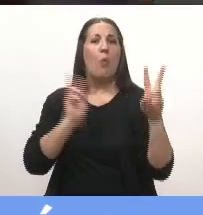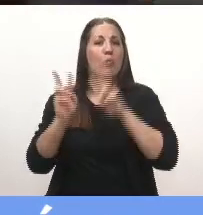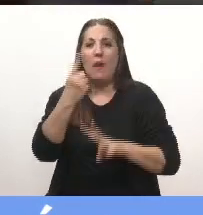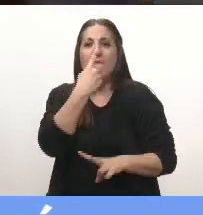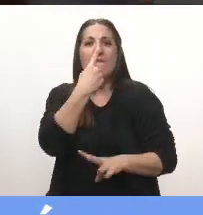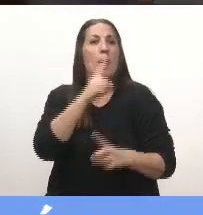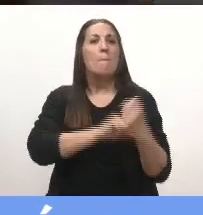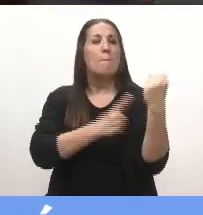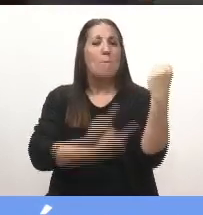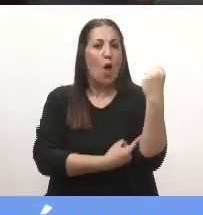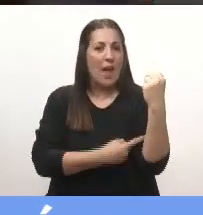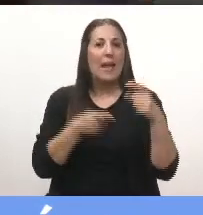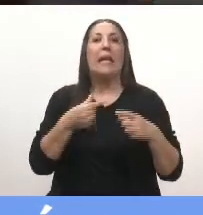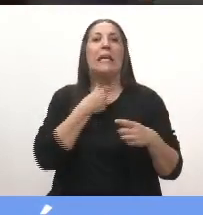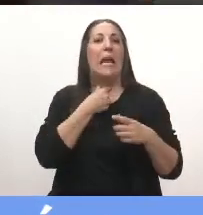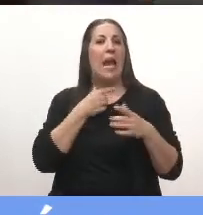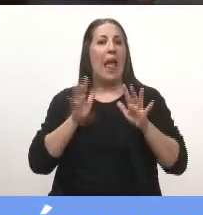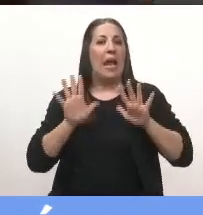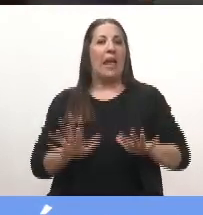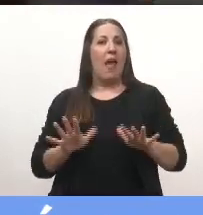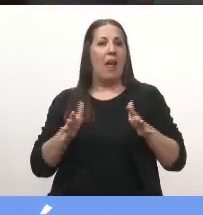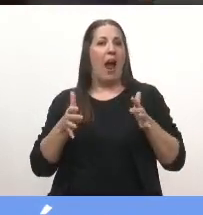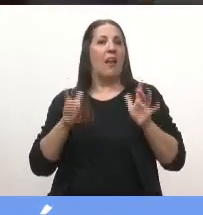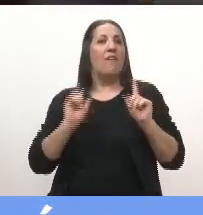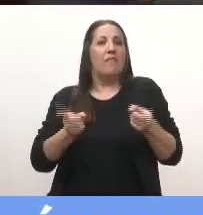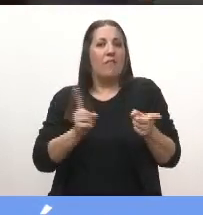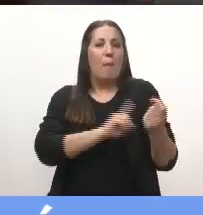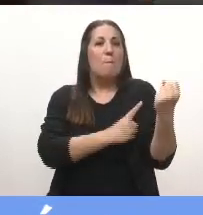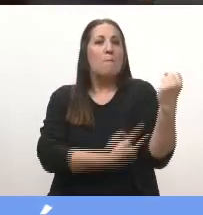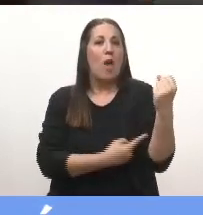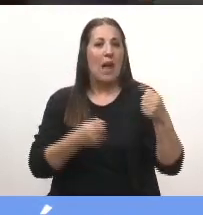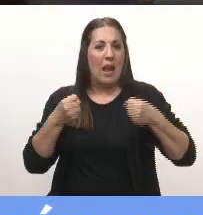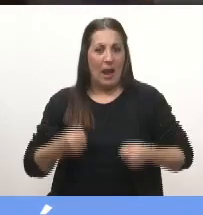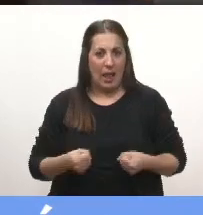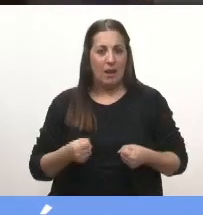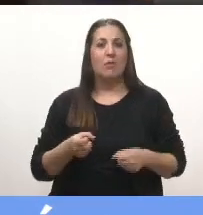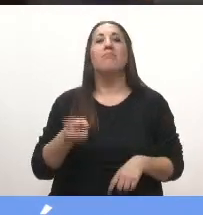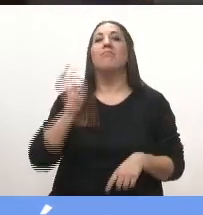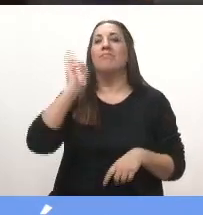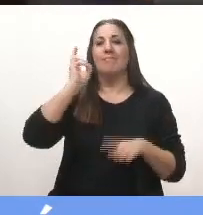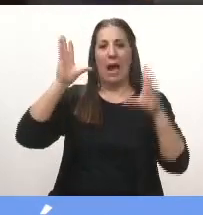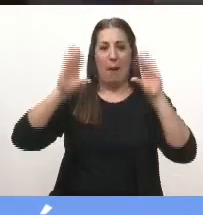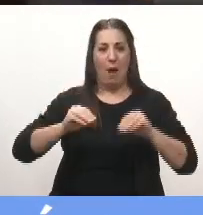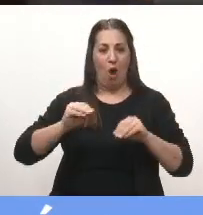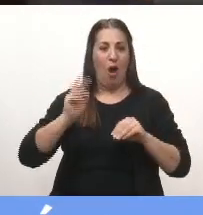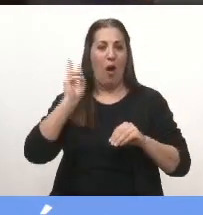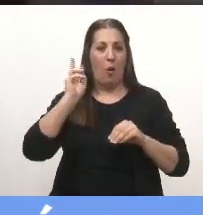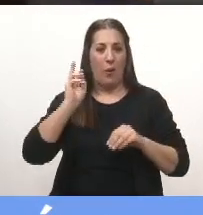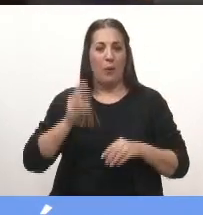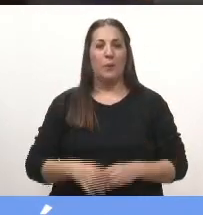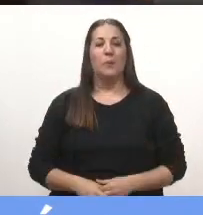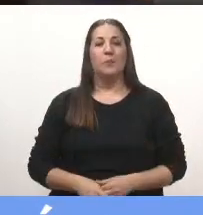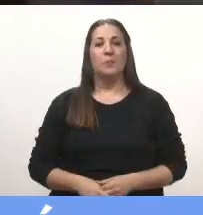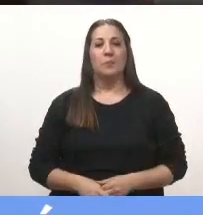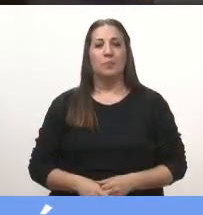que es justamente mantenerse en el poder y siguen así destruyendo y con la palabra destruyendo en base a